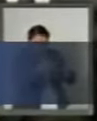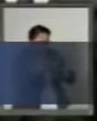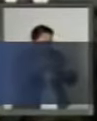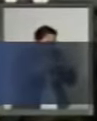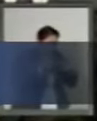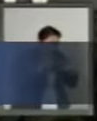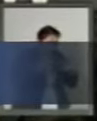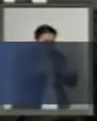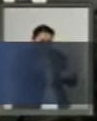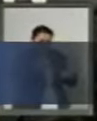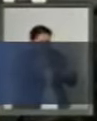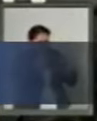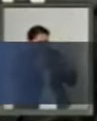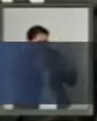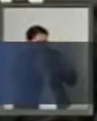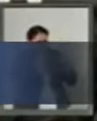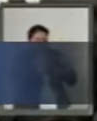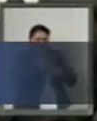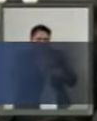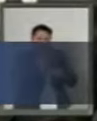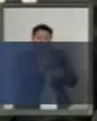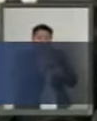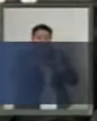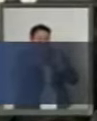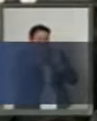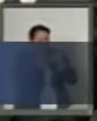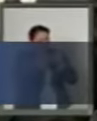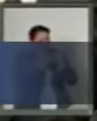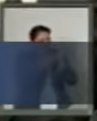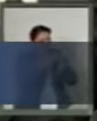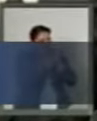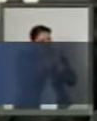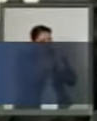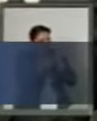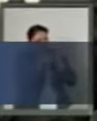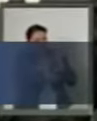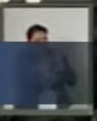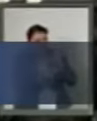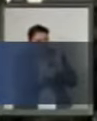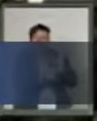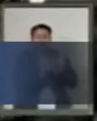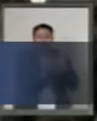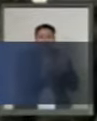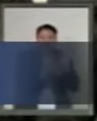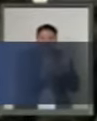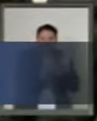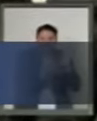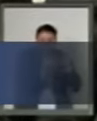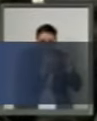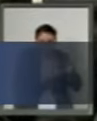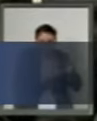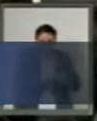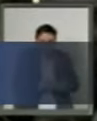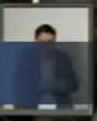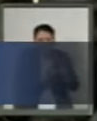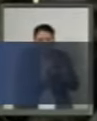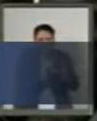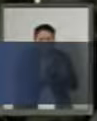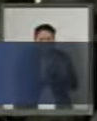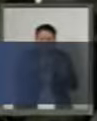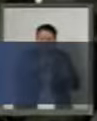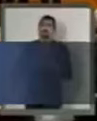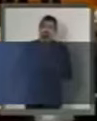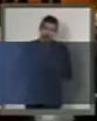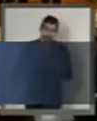en el combate a delitos electorales. Y para esto el Senado tiene que emitir una convocatoria. El